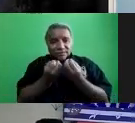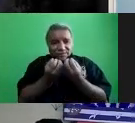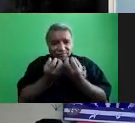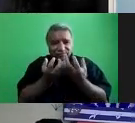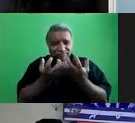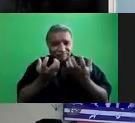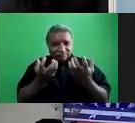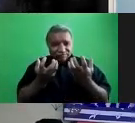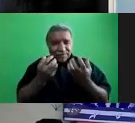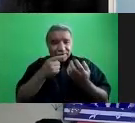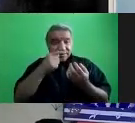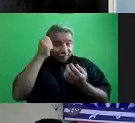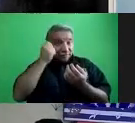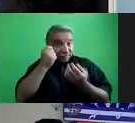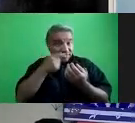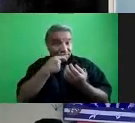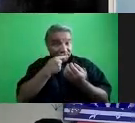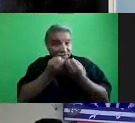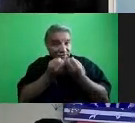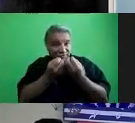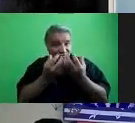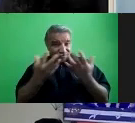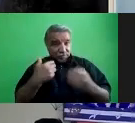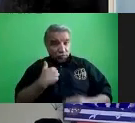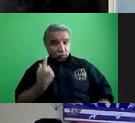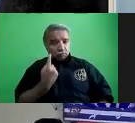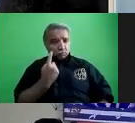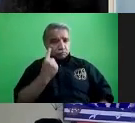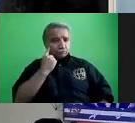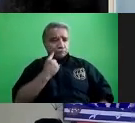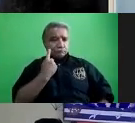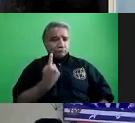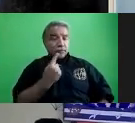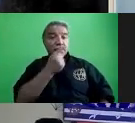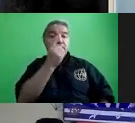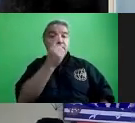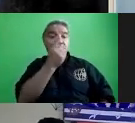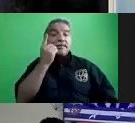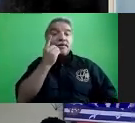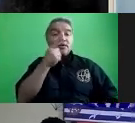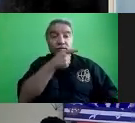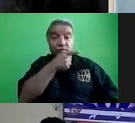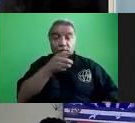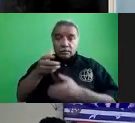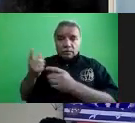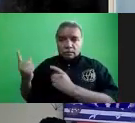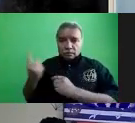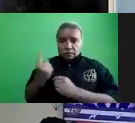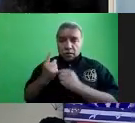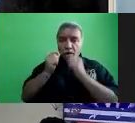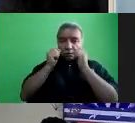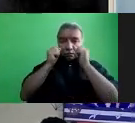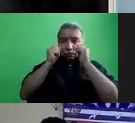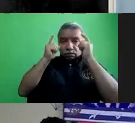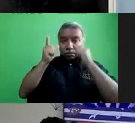Allí están las fotografías de mi graduación, en donde podemos ver a todos oyentes. Y podemos